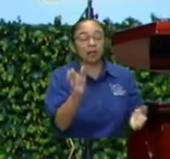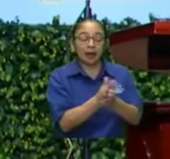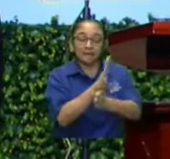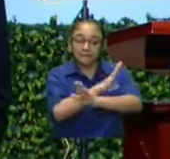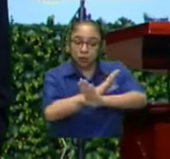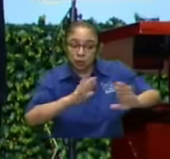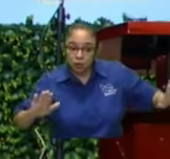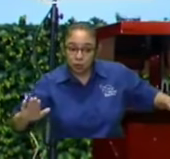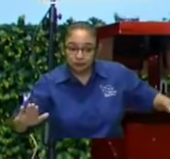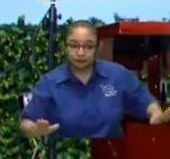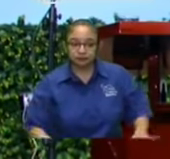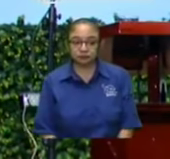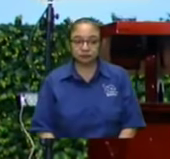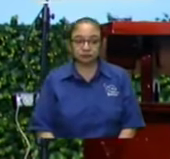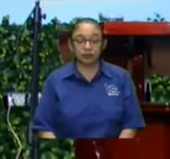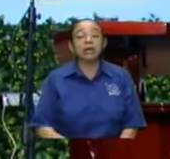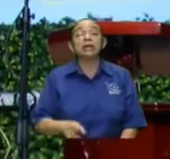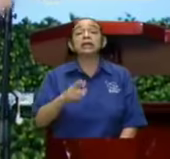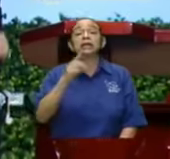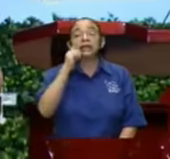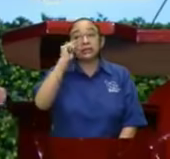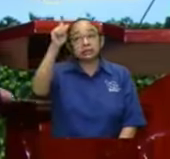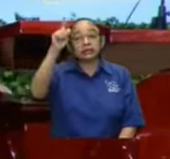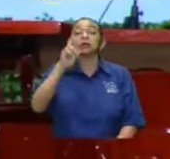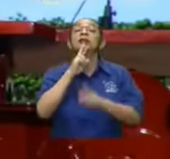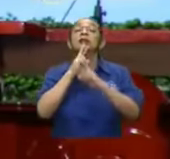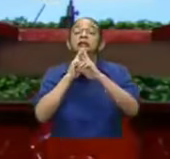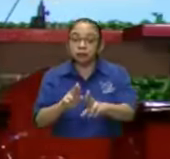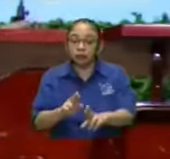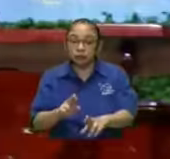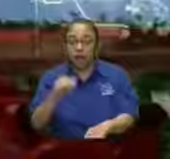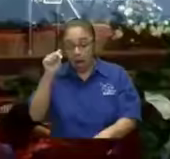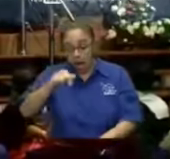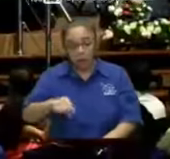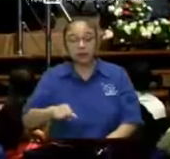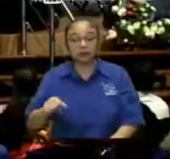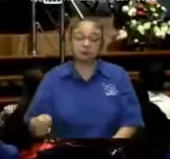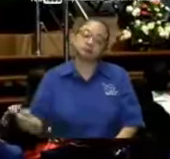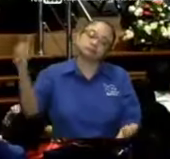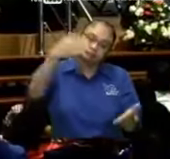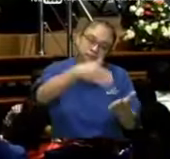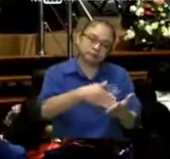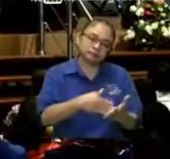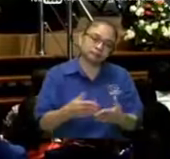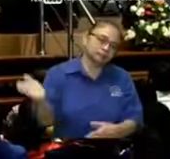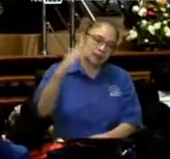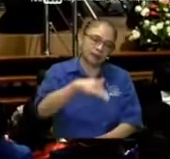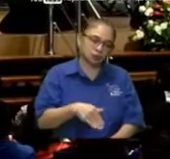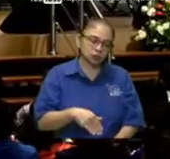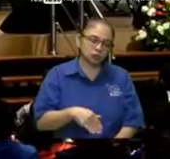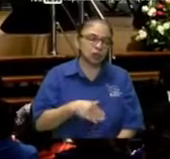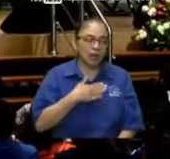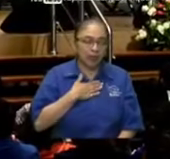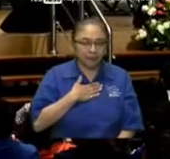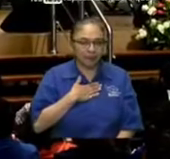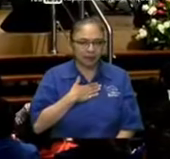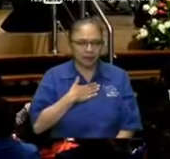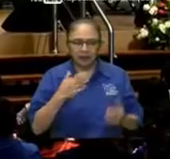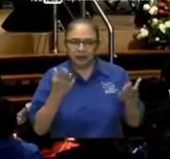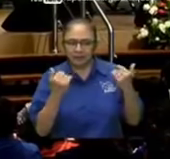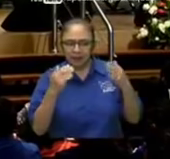responde, ahorita sí vamos. Ahorita sí nos vamos. Y entonces me llama la atención que la niña tenía 12